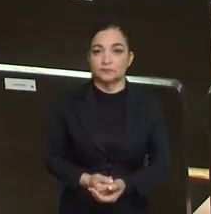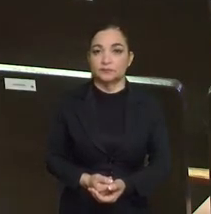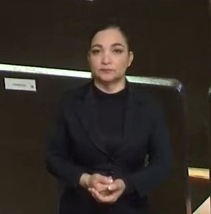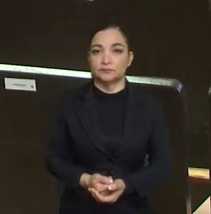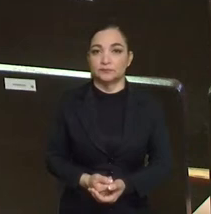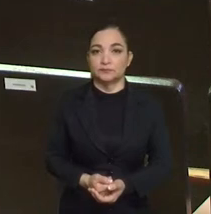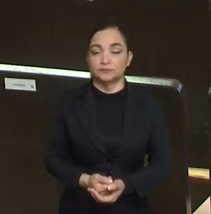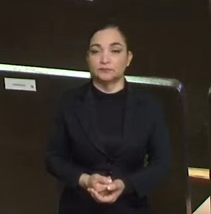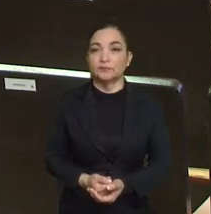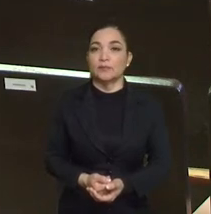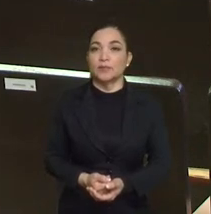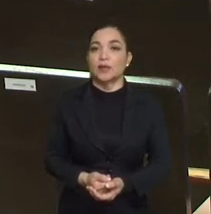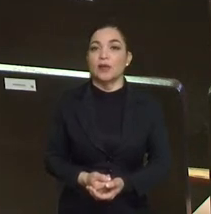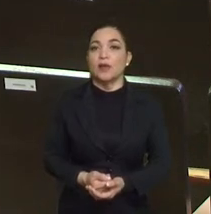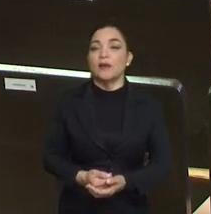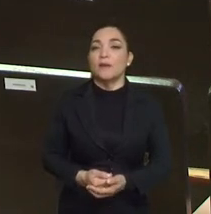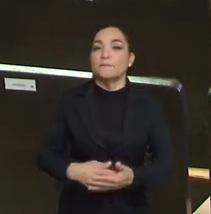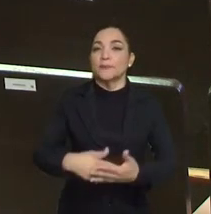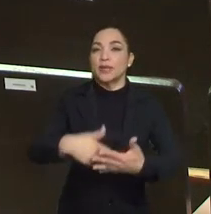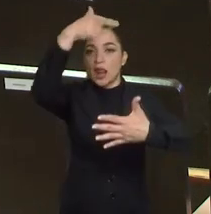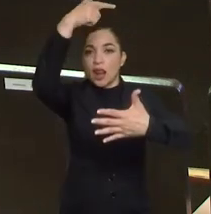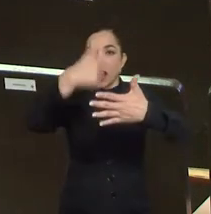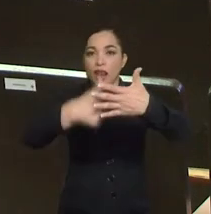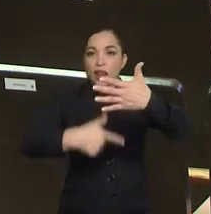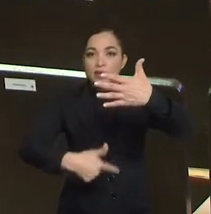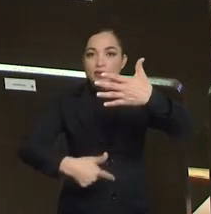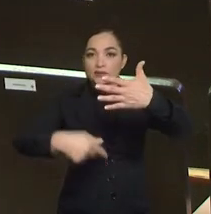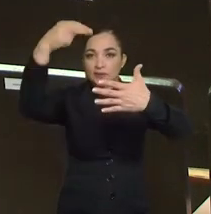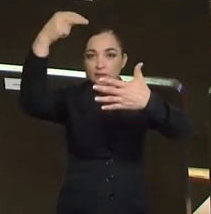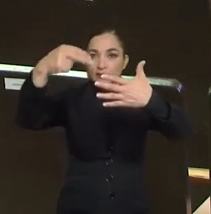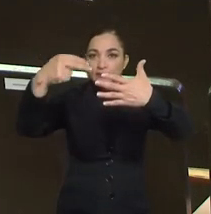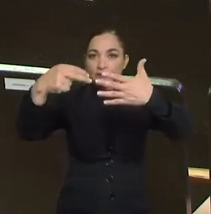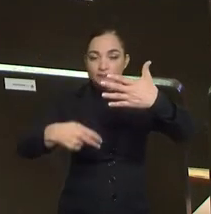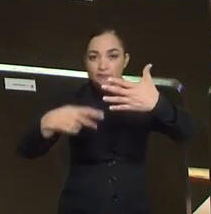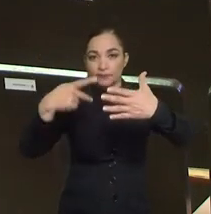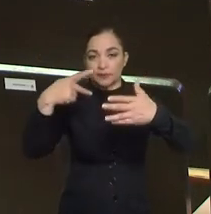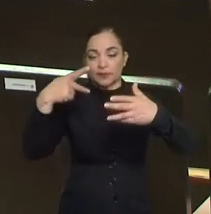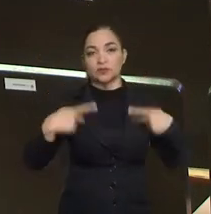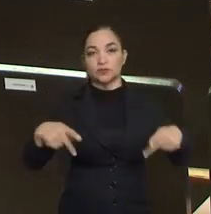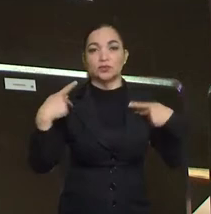regularizar? Bueno, el padrón que tenemos ahorita es aproximadamente de